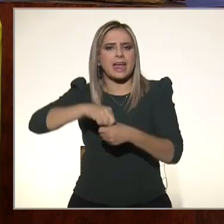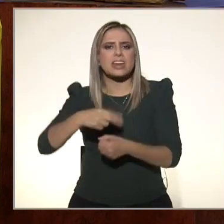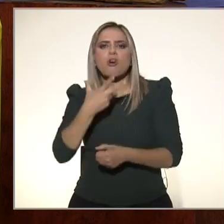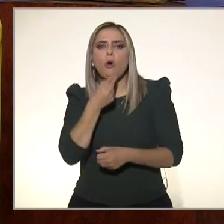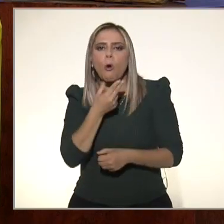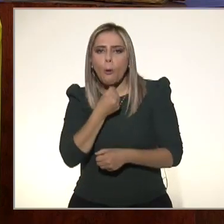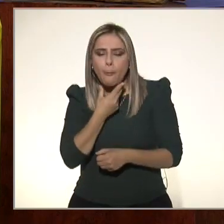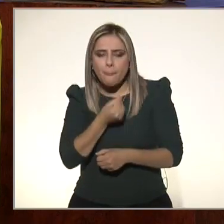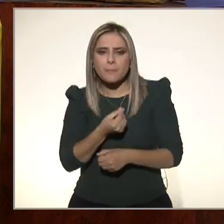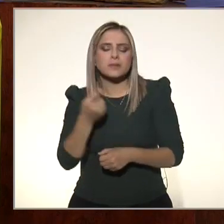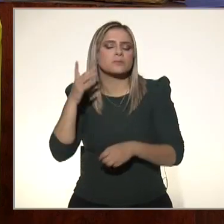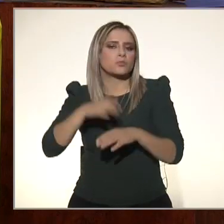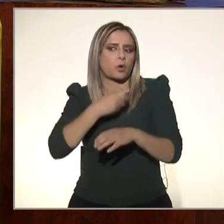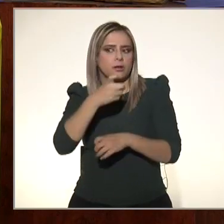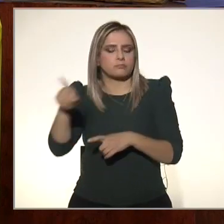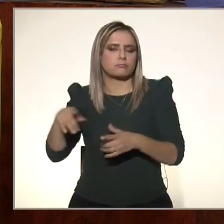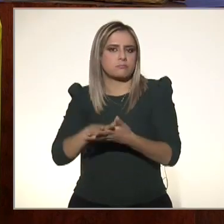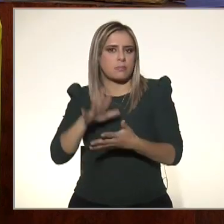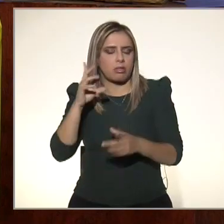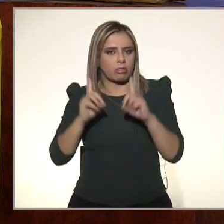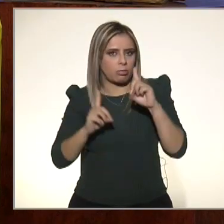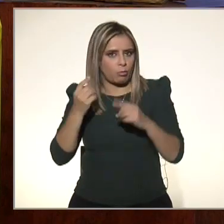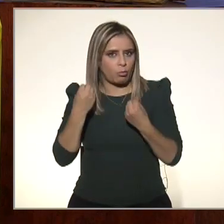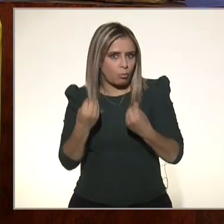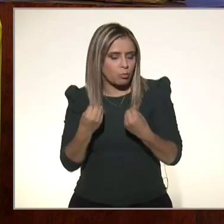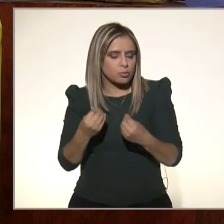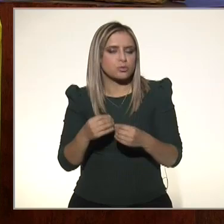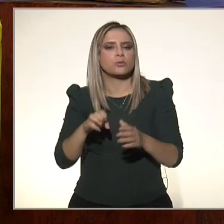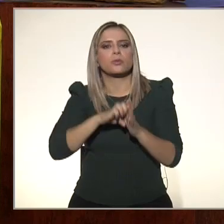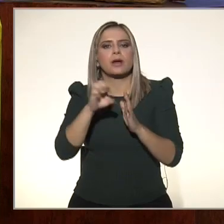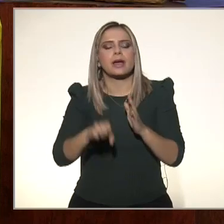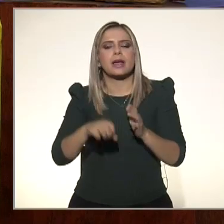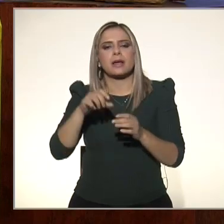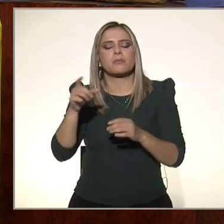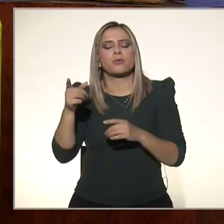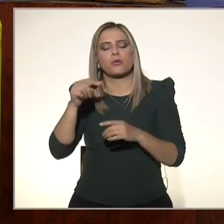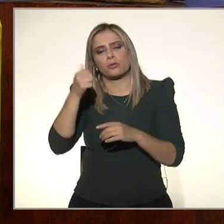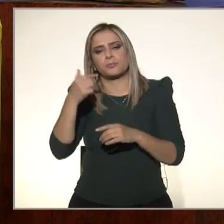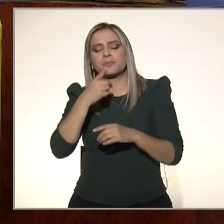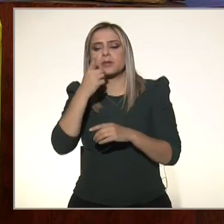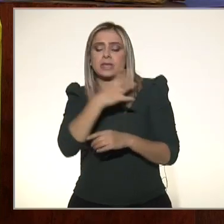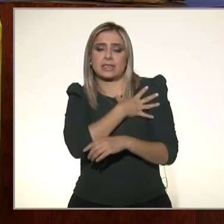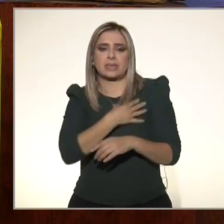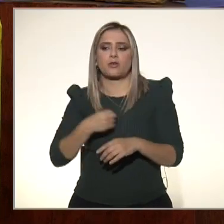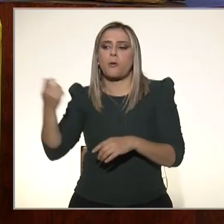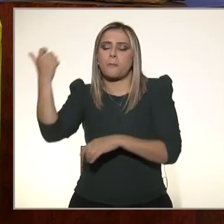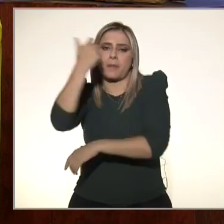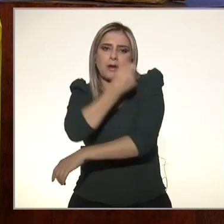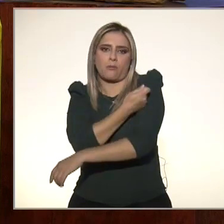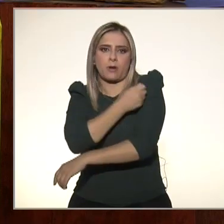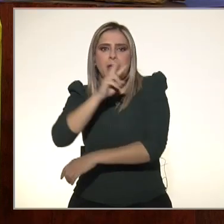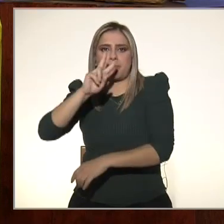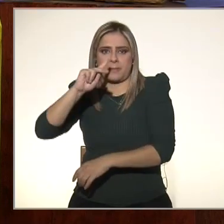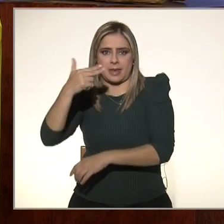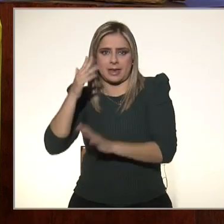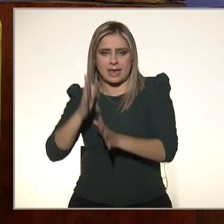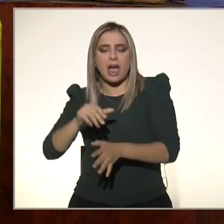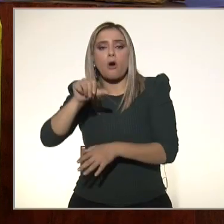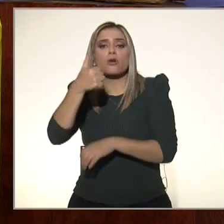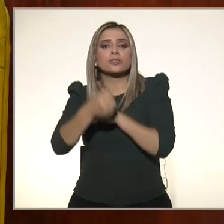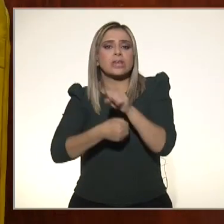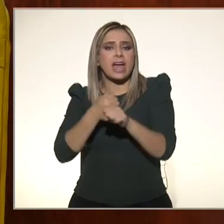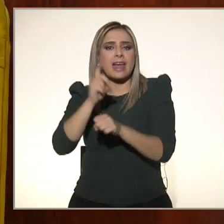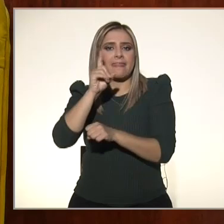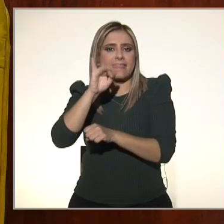es un tema constante de duda en redes sociales. Por ejemplo, Lilia Munguía dice que a su hijo le pusieron la vacuna cuando tenía 11 años por parte del